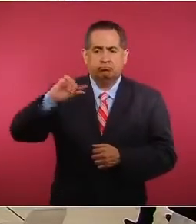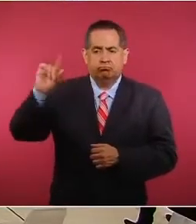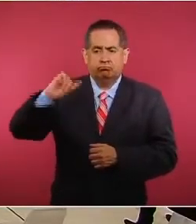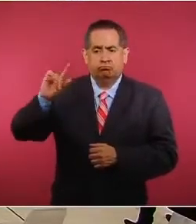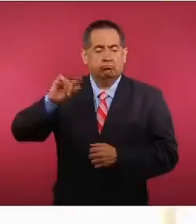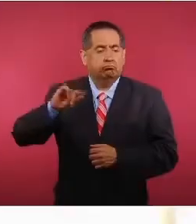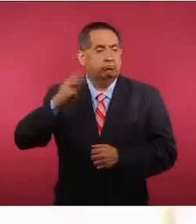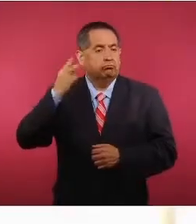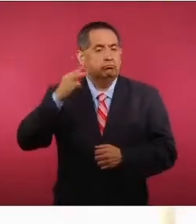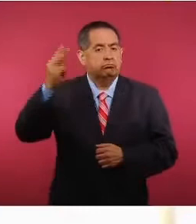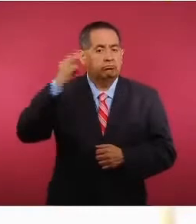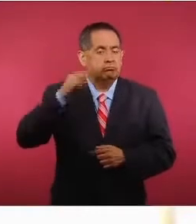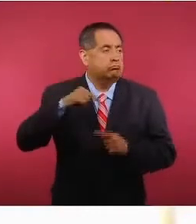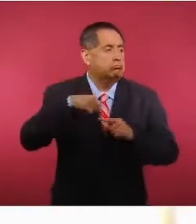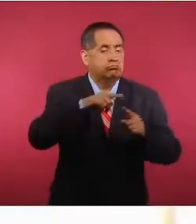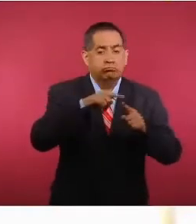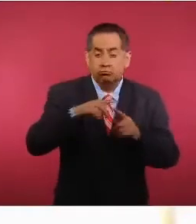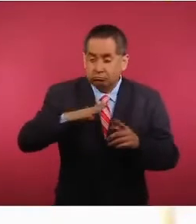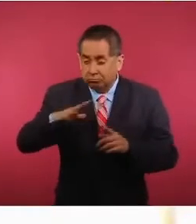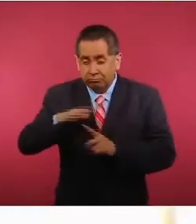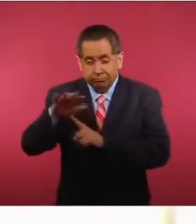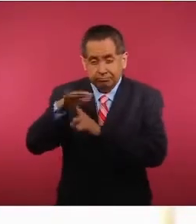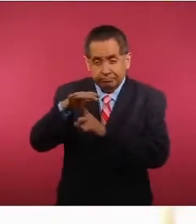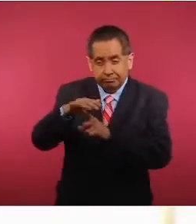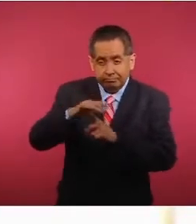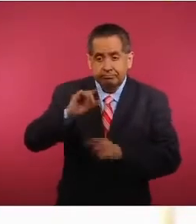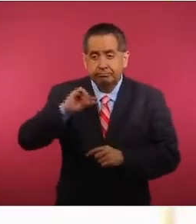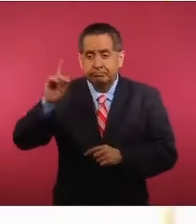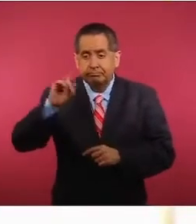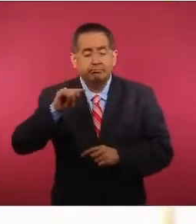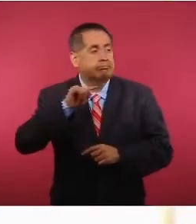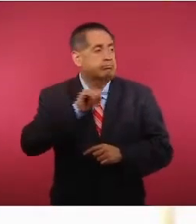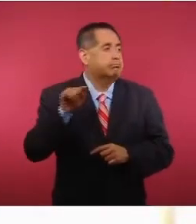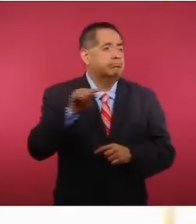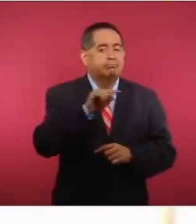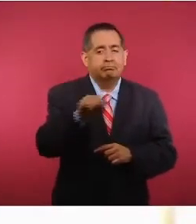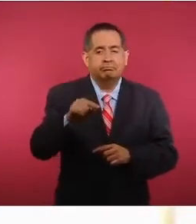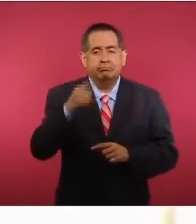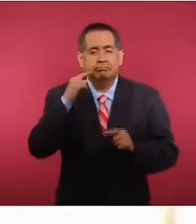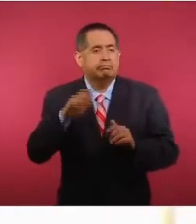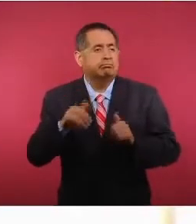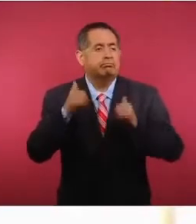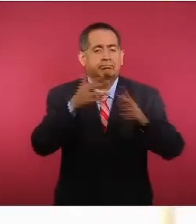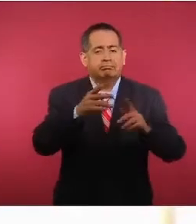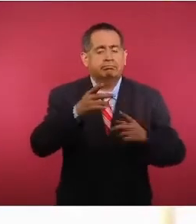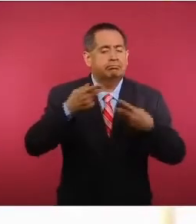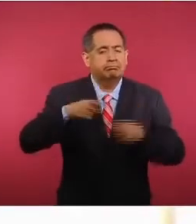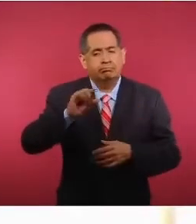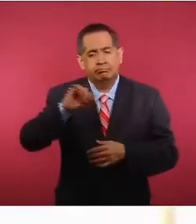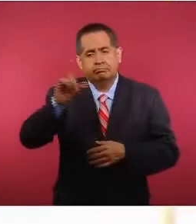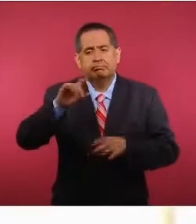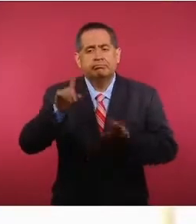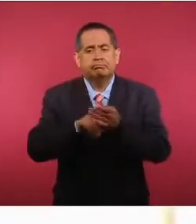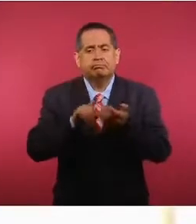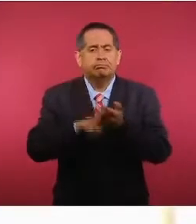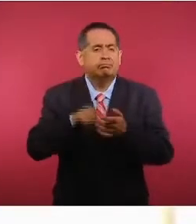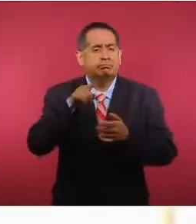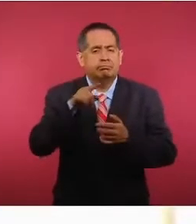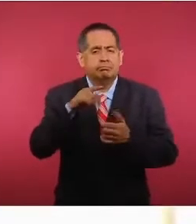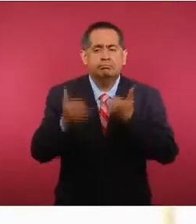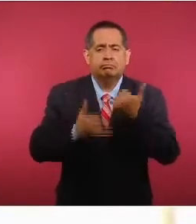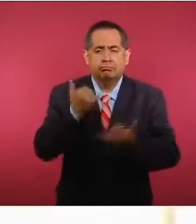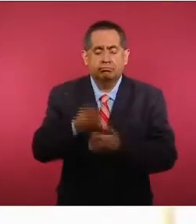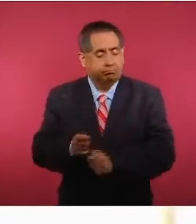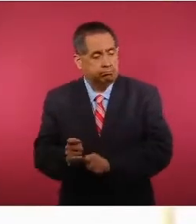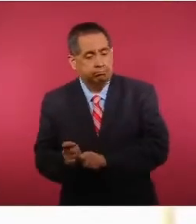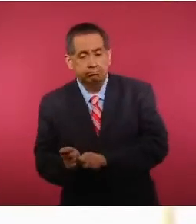funcionarios. Habían helicópteros que se utilizaban para llevar a los funcionarios a jugar golf.